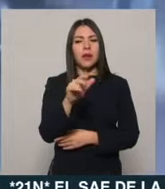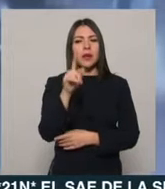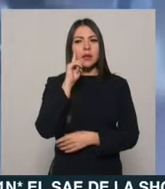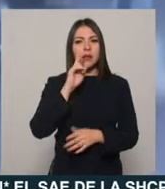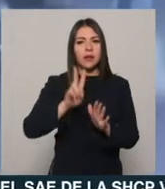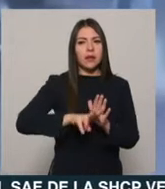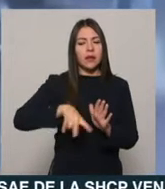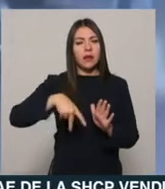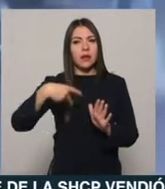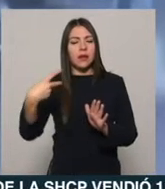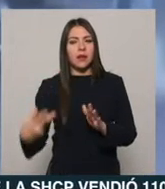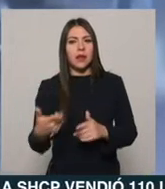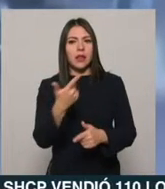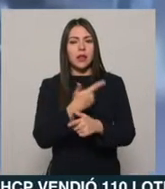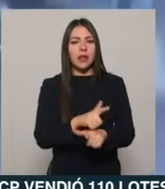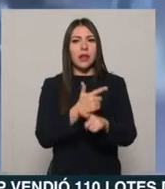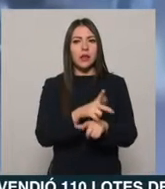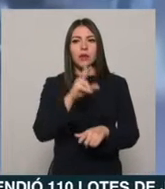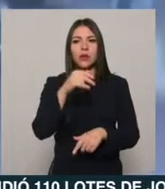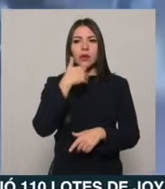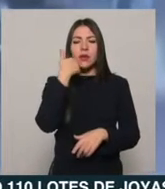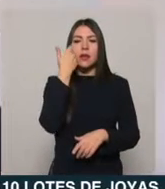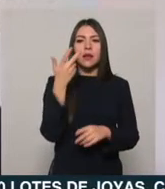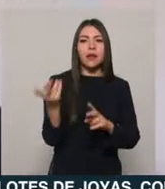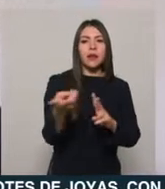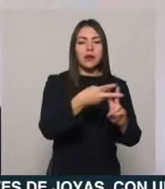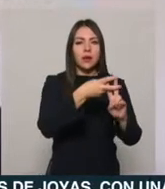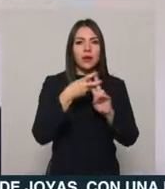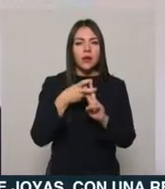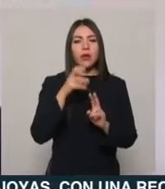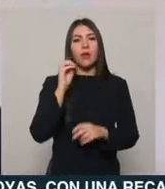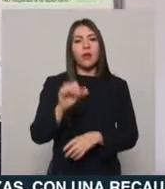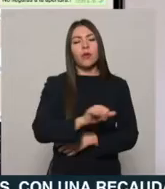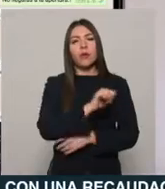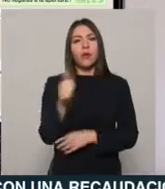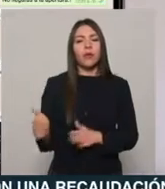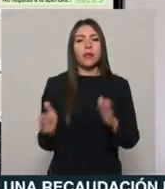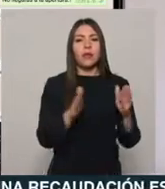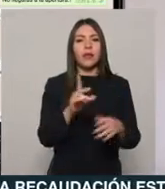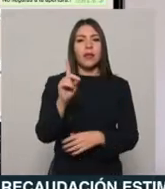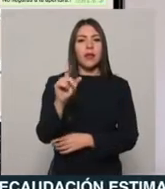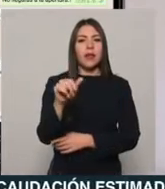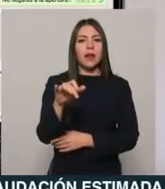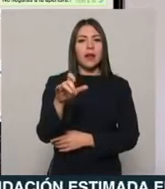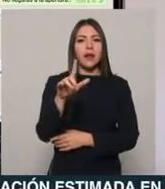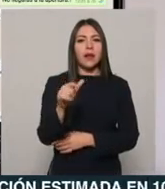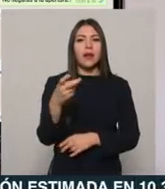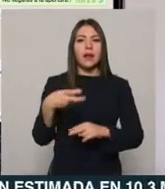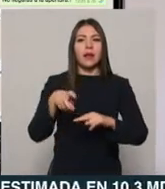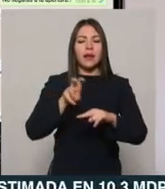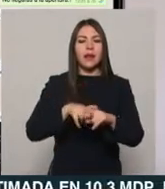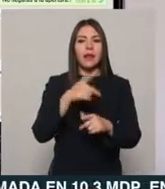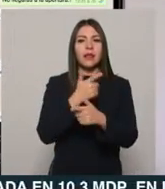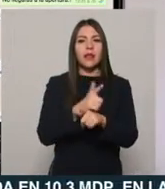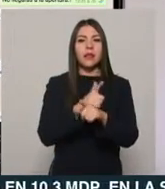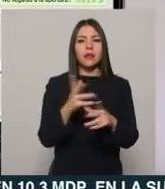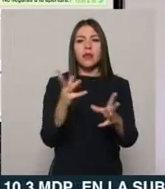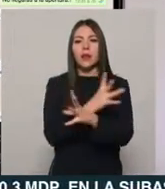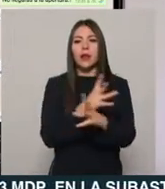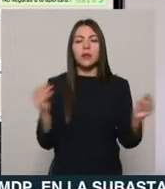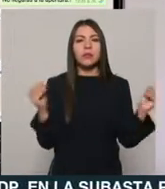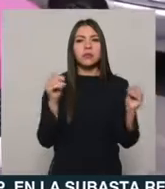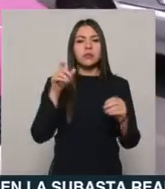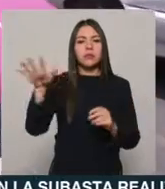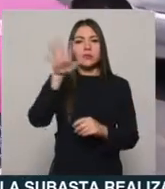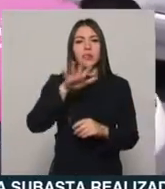taxi al sur de la ciudad para evitar que fuera secuestrada, o el de Daniela, quien desapareció luego de abordar un taxi también en la zona